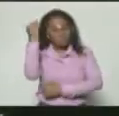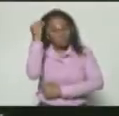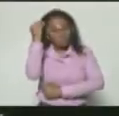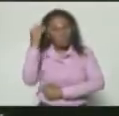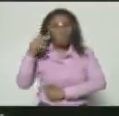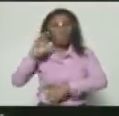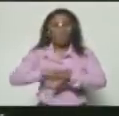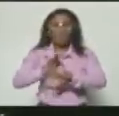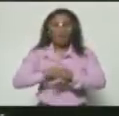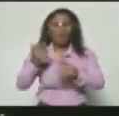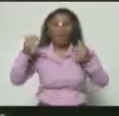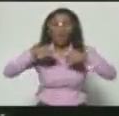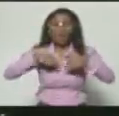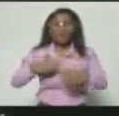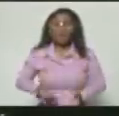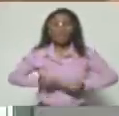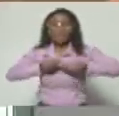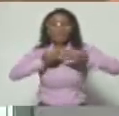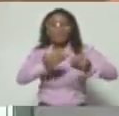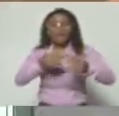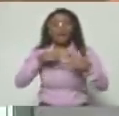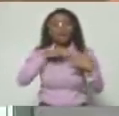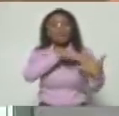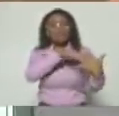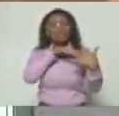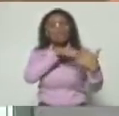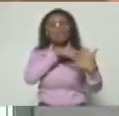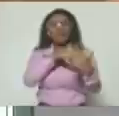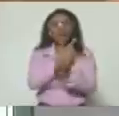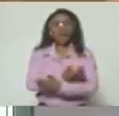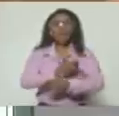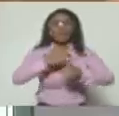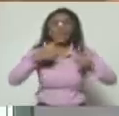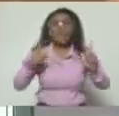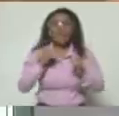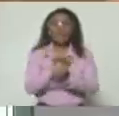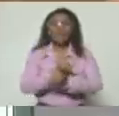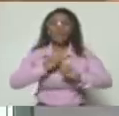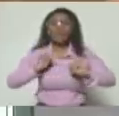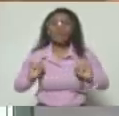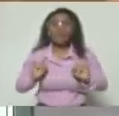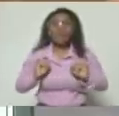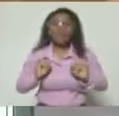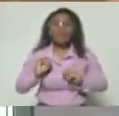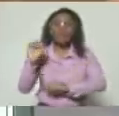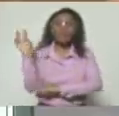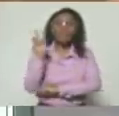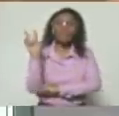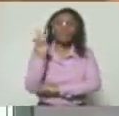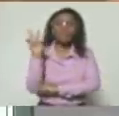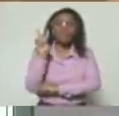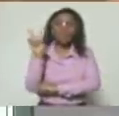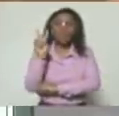hoy cuando nos damos una batalla por la libertad, por la independencia en Venezuela,